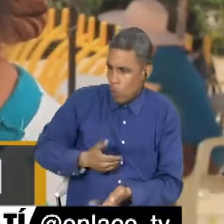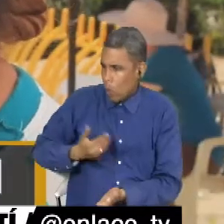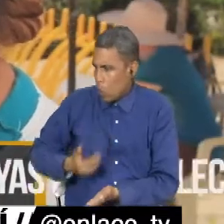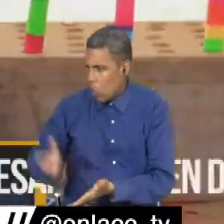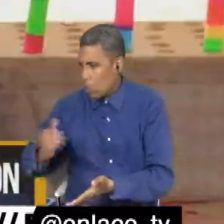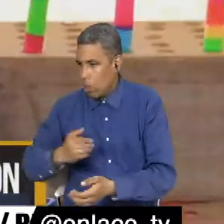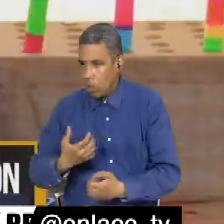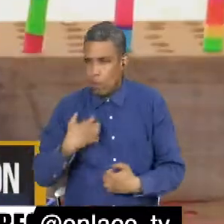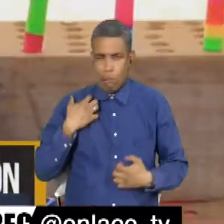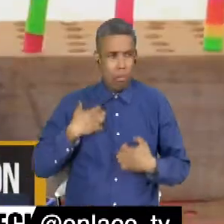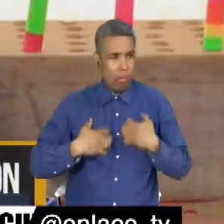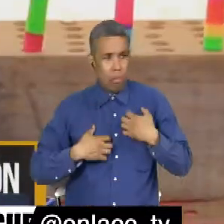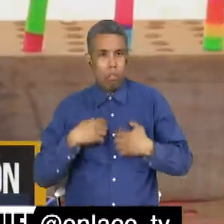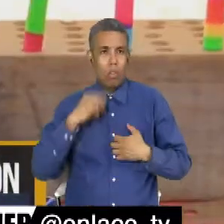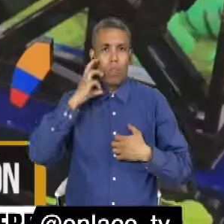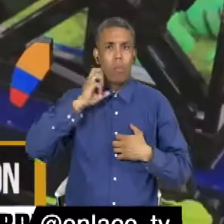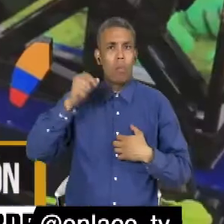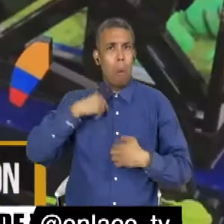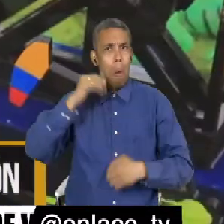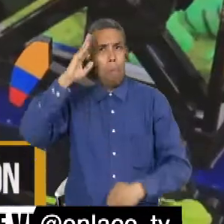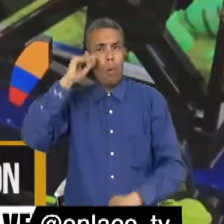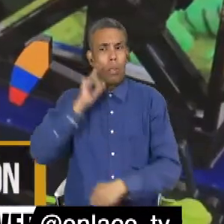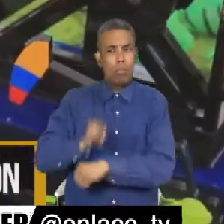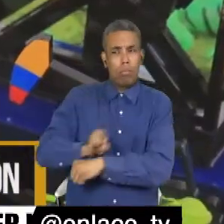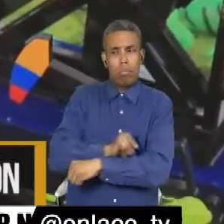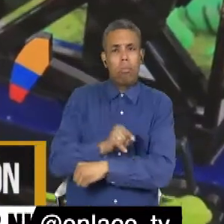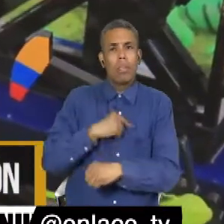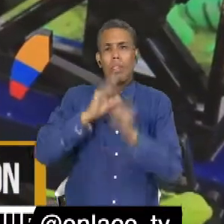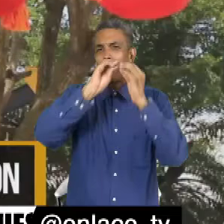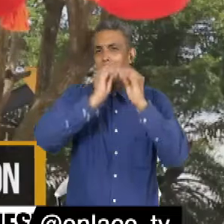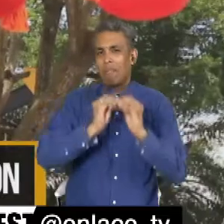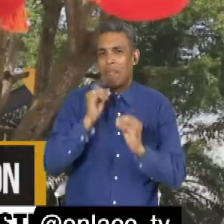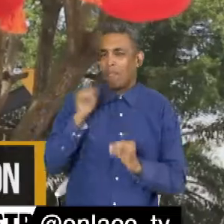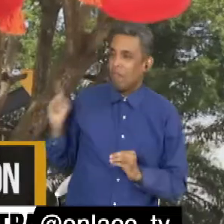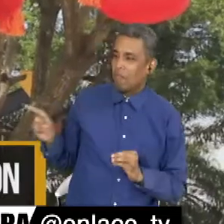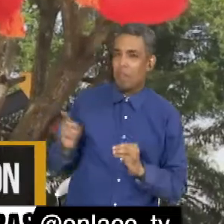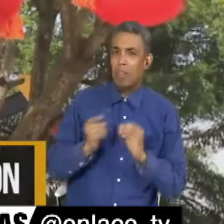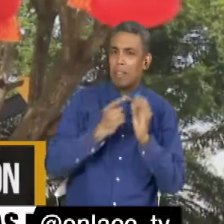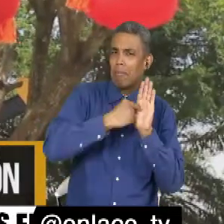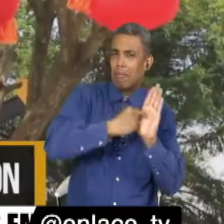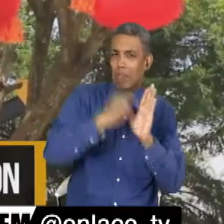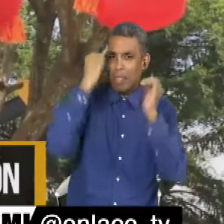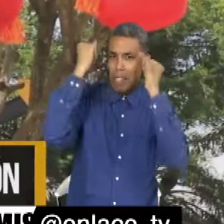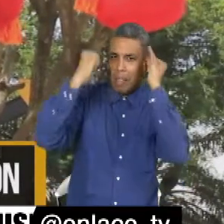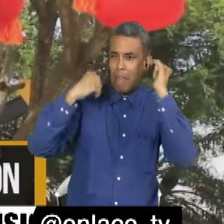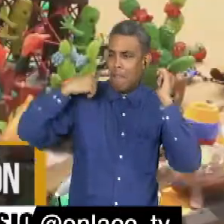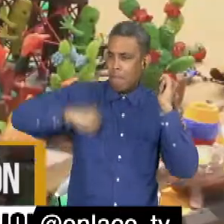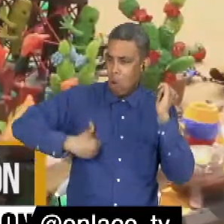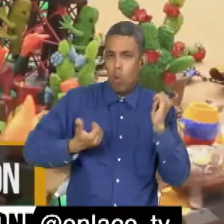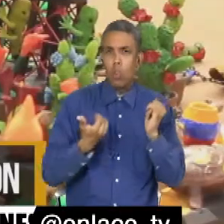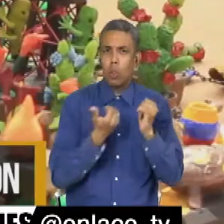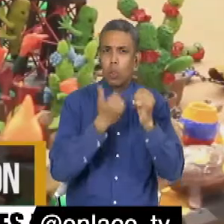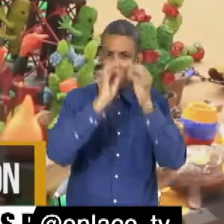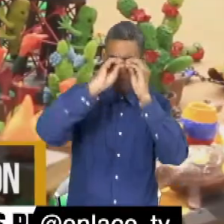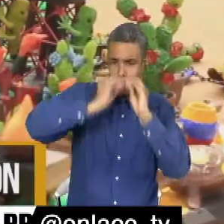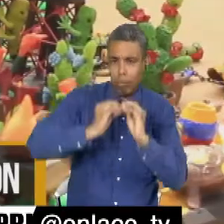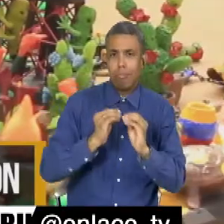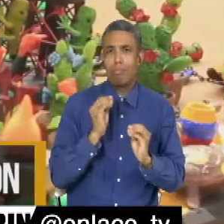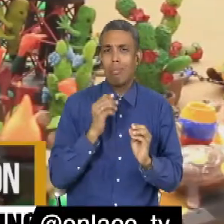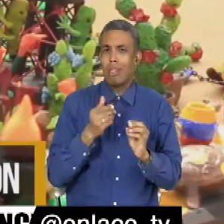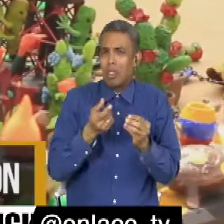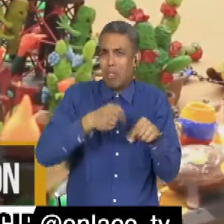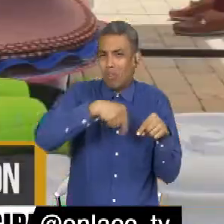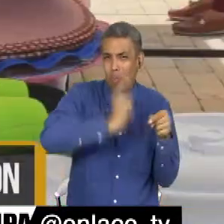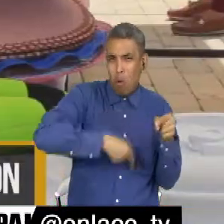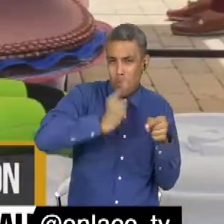con el turismo. Machines, iguanas en terry elaborados en porcelanicrón, bolsos tejidos, souvenirs como llaveros y bisutería, entre